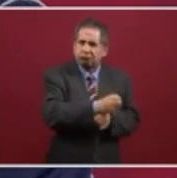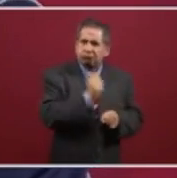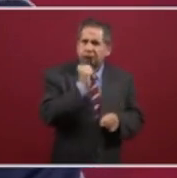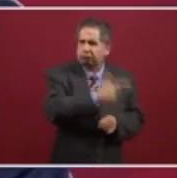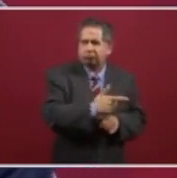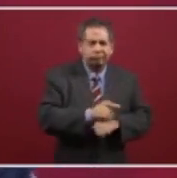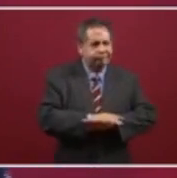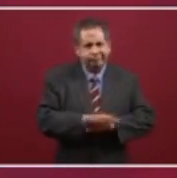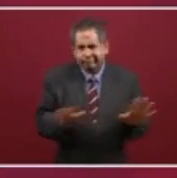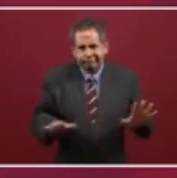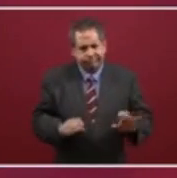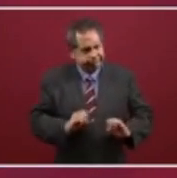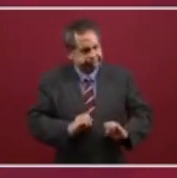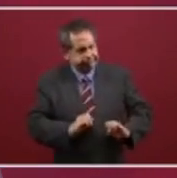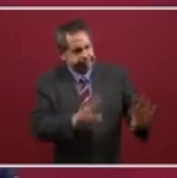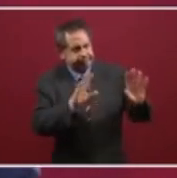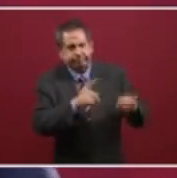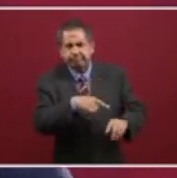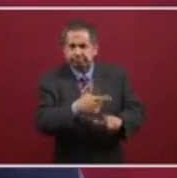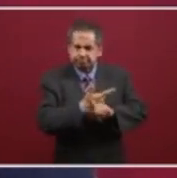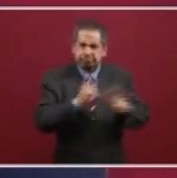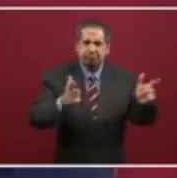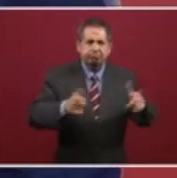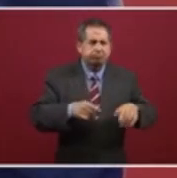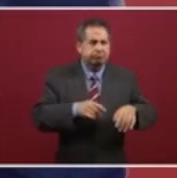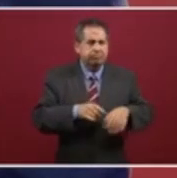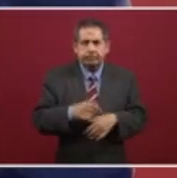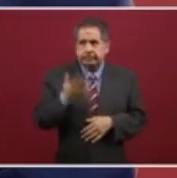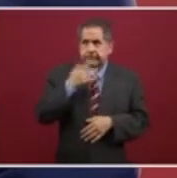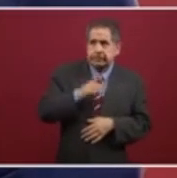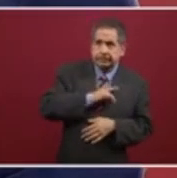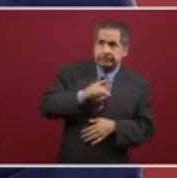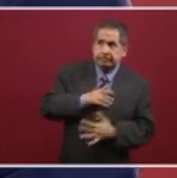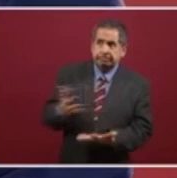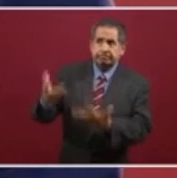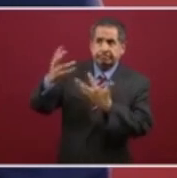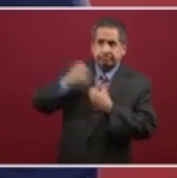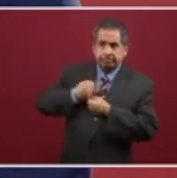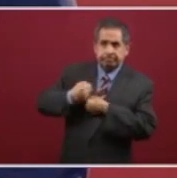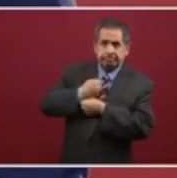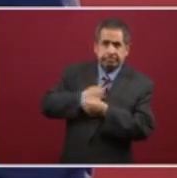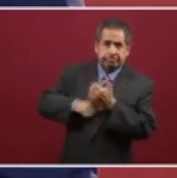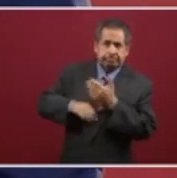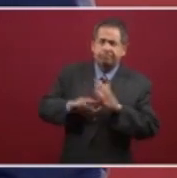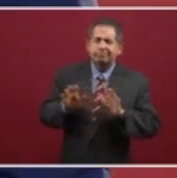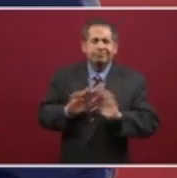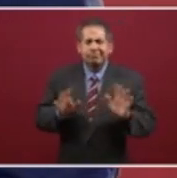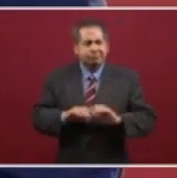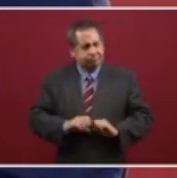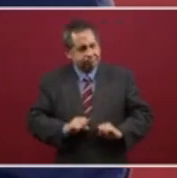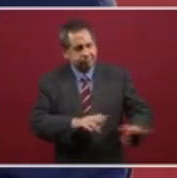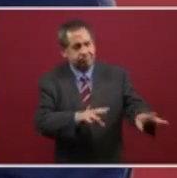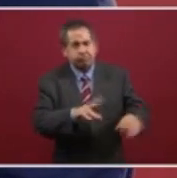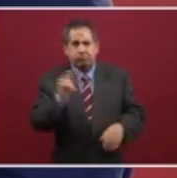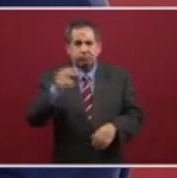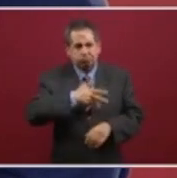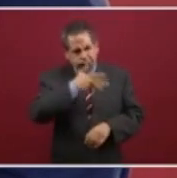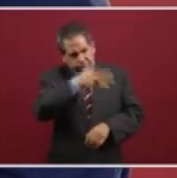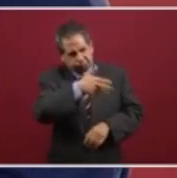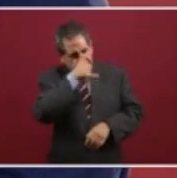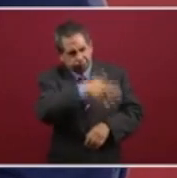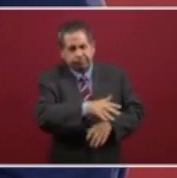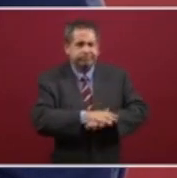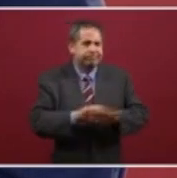que puedan vivir libres de miedos y de temores, que no se les agreda. Todo eso es